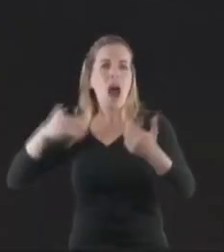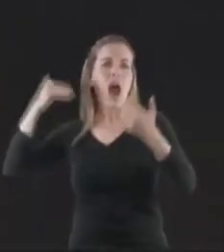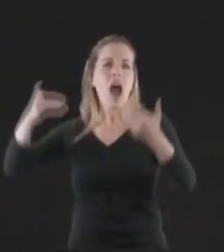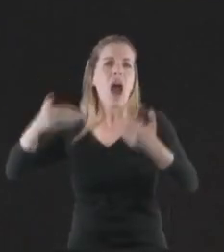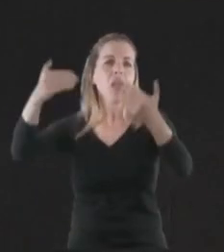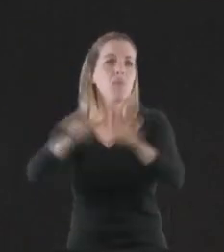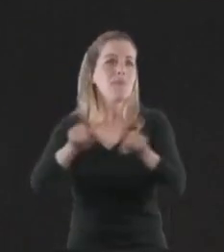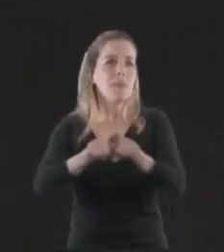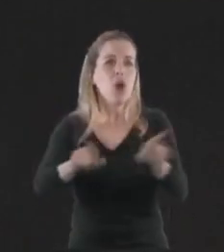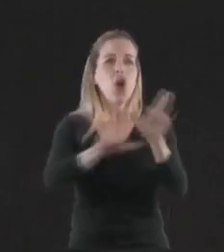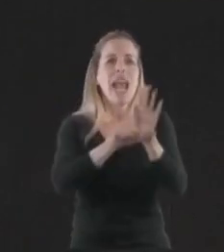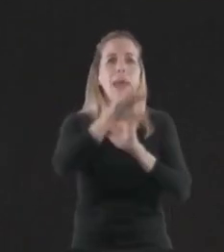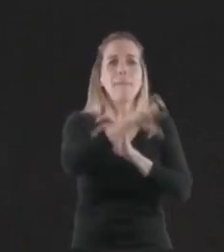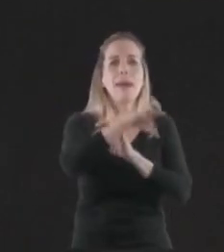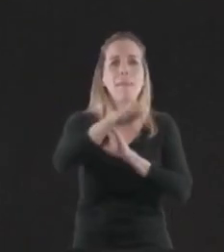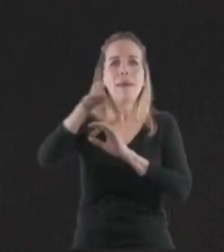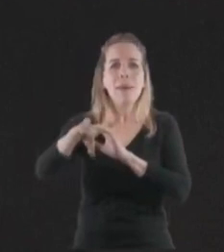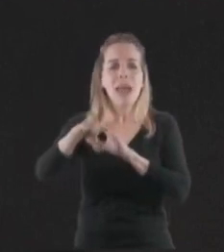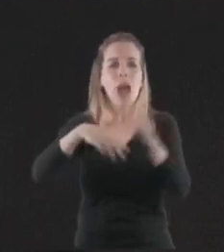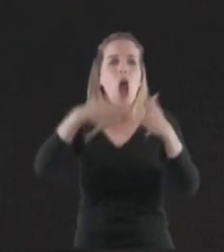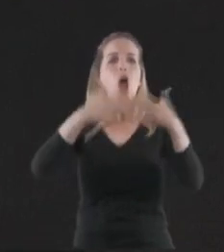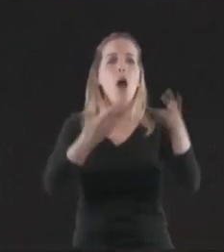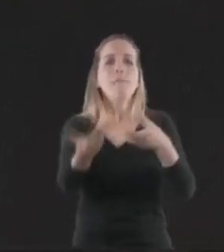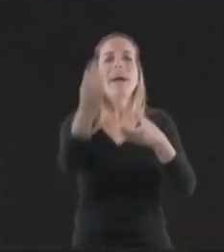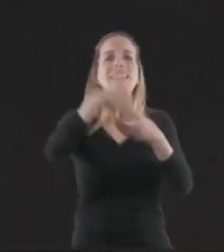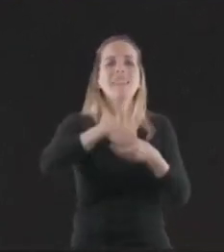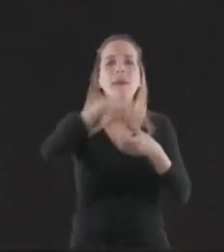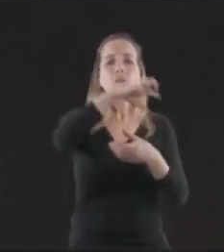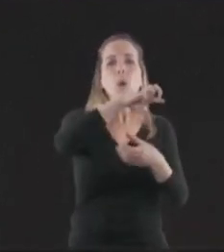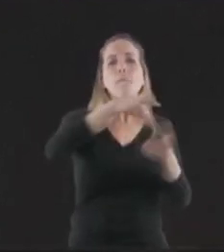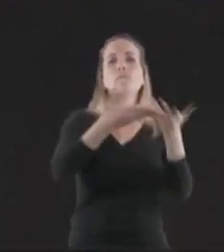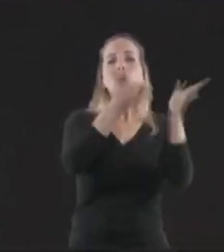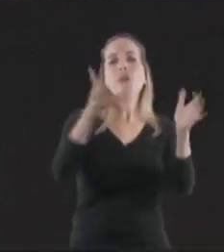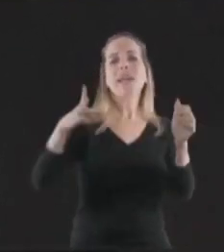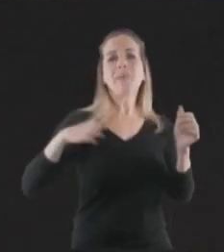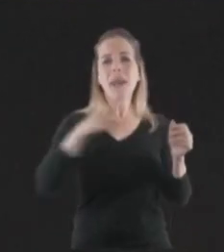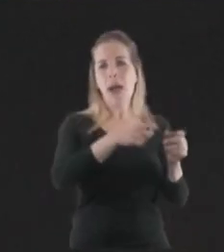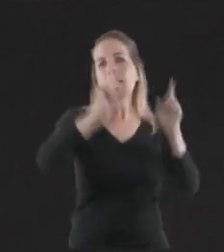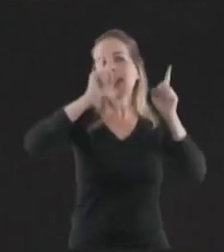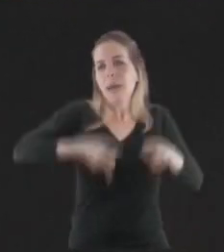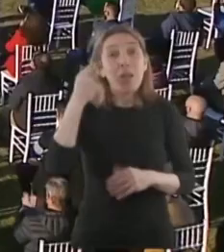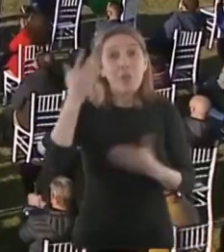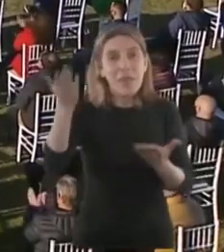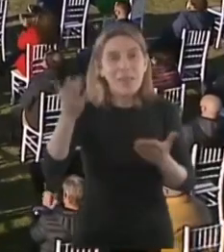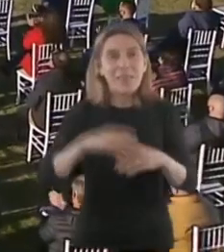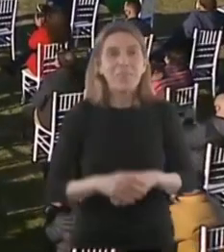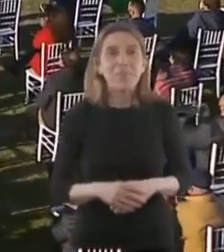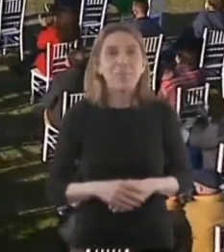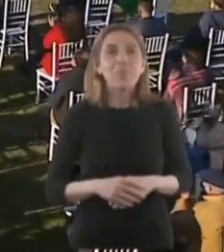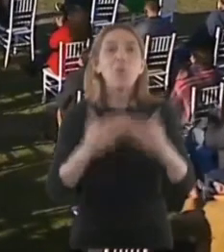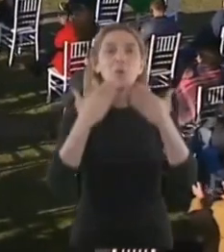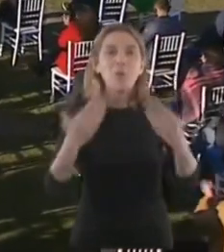tapabocas ni distancia social sin embargo fernández afirmó que en 2020 en medio de la pandemia que exigió restricciones